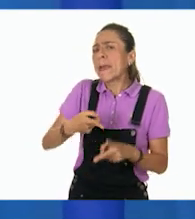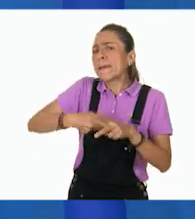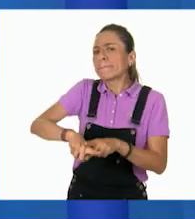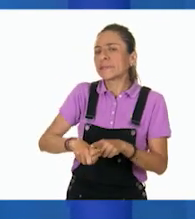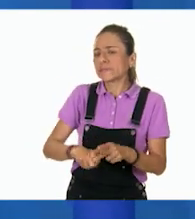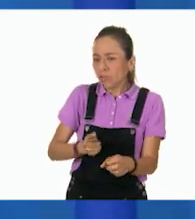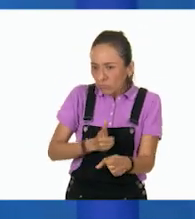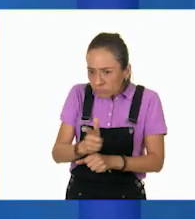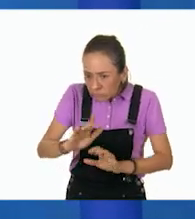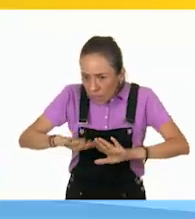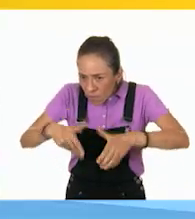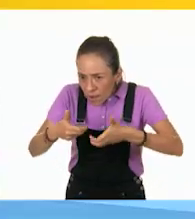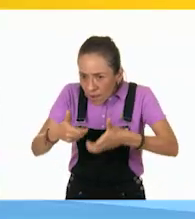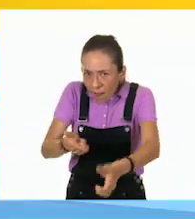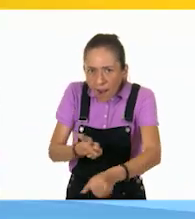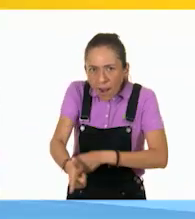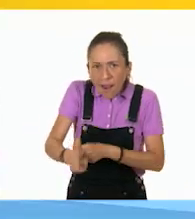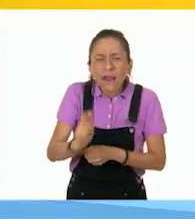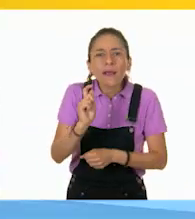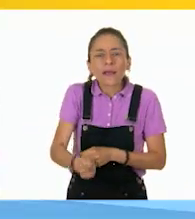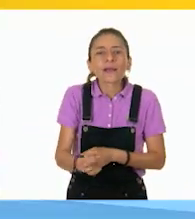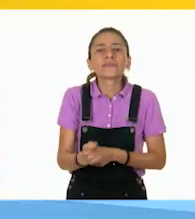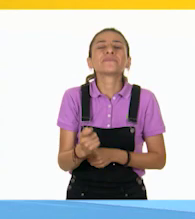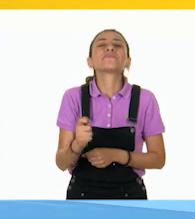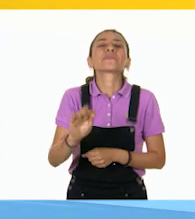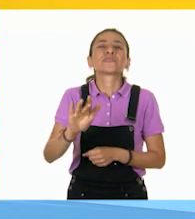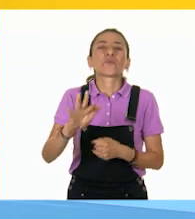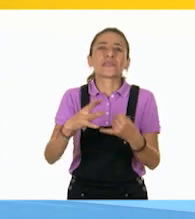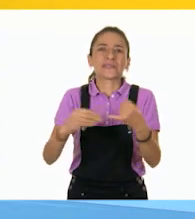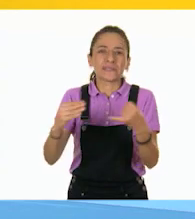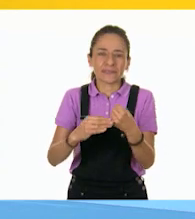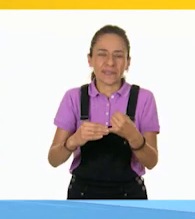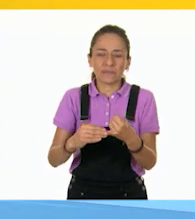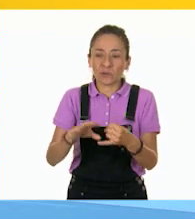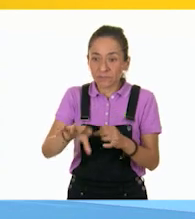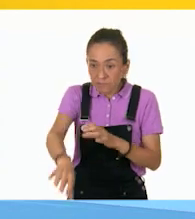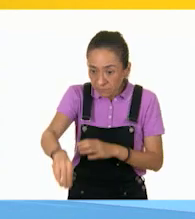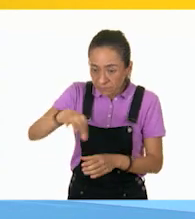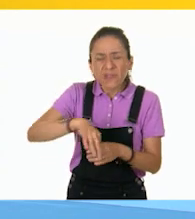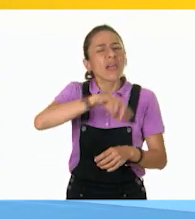en la calle. Muy bien. Y dices que cada día ahorraba